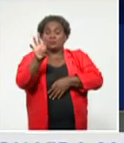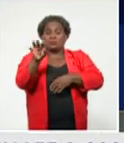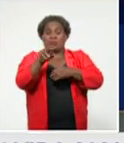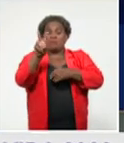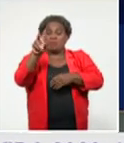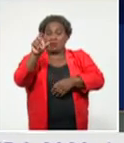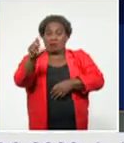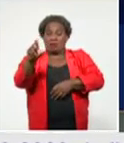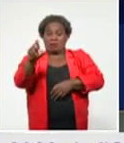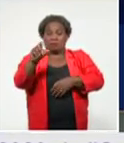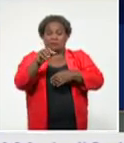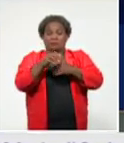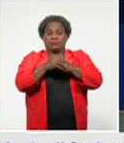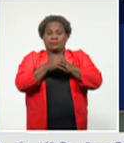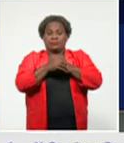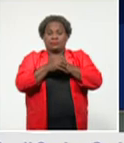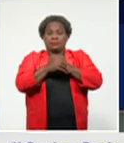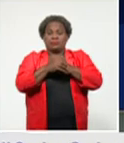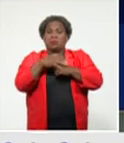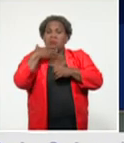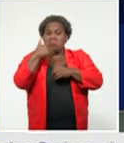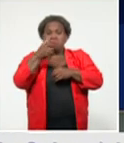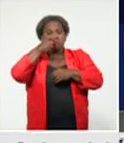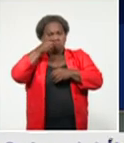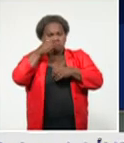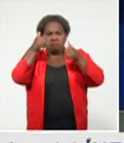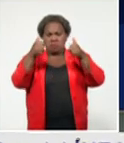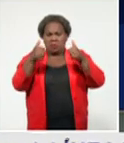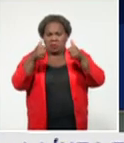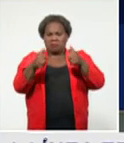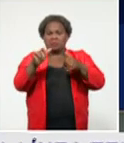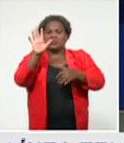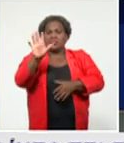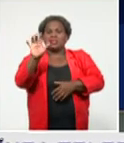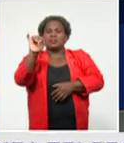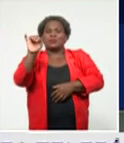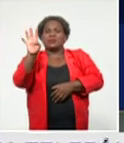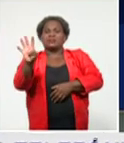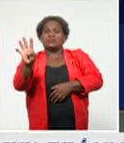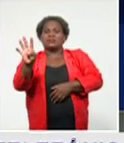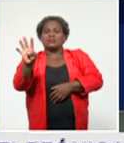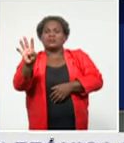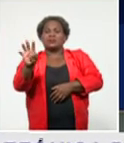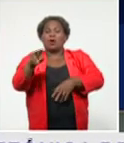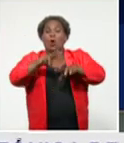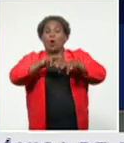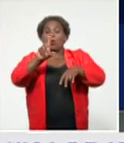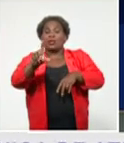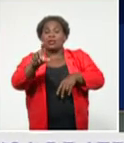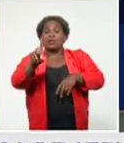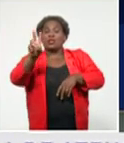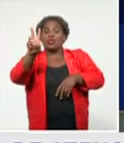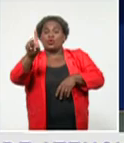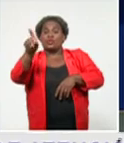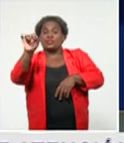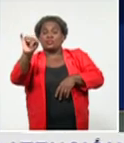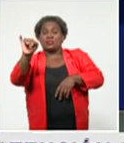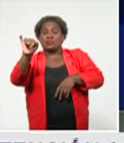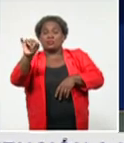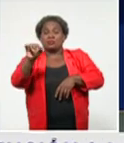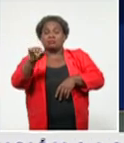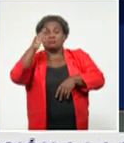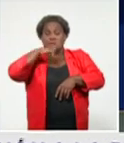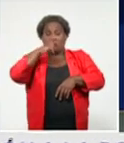Clara, con una buena vigilancia, 564. Holguín 216, Ciego de